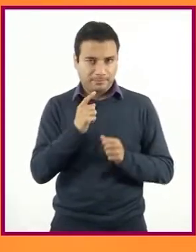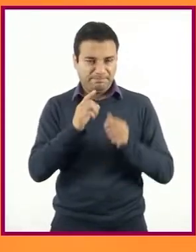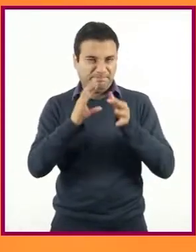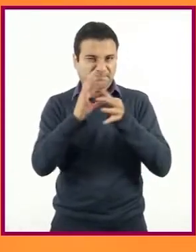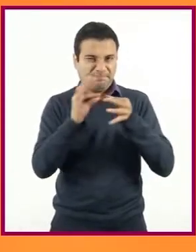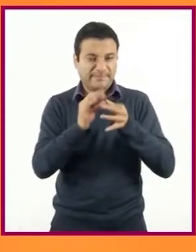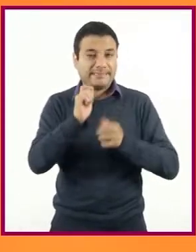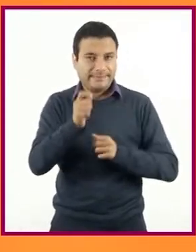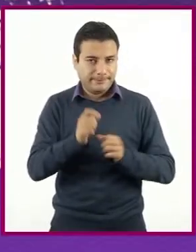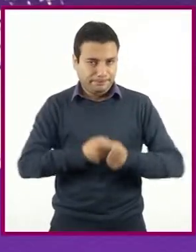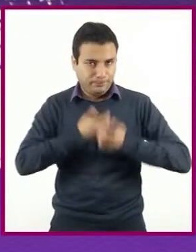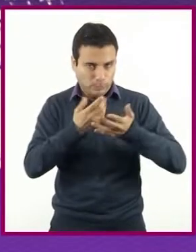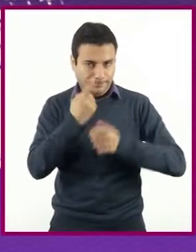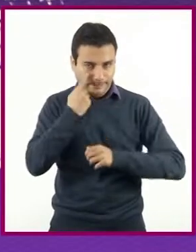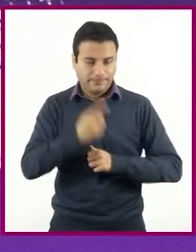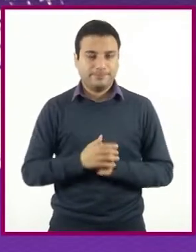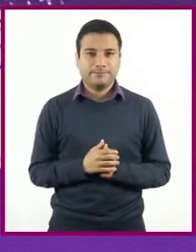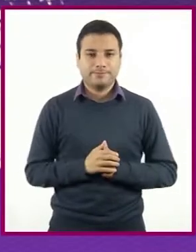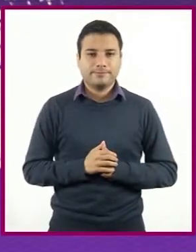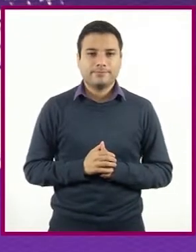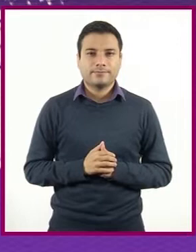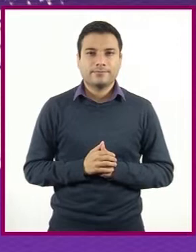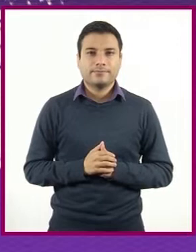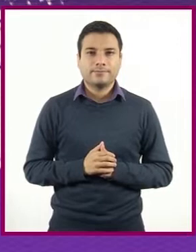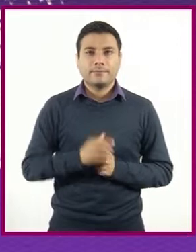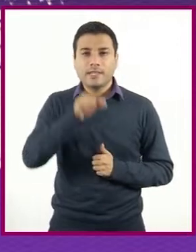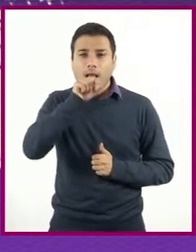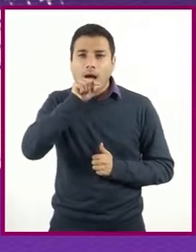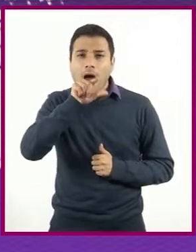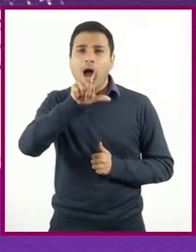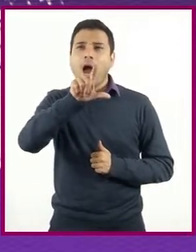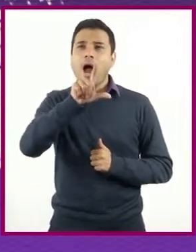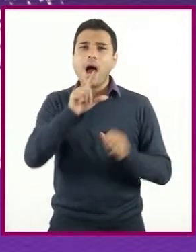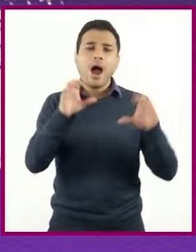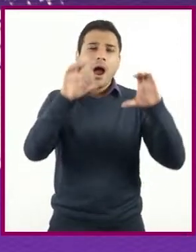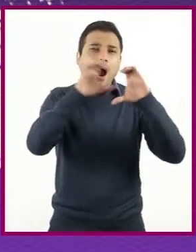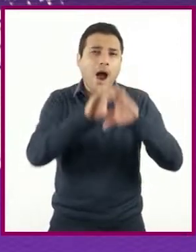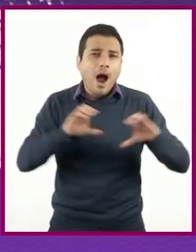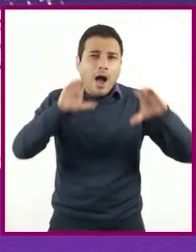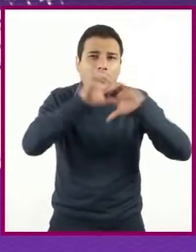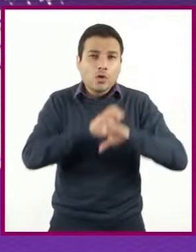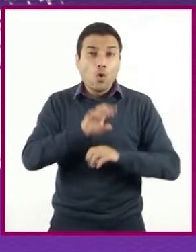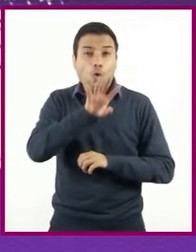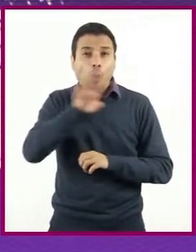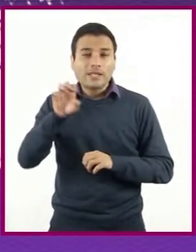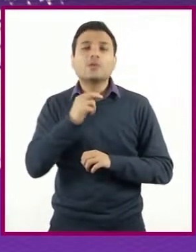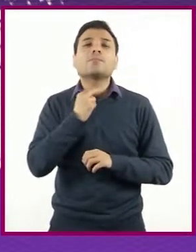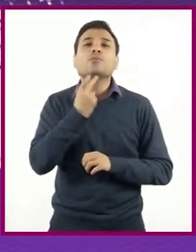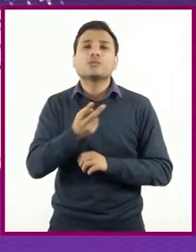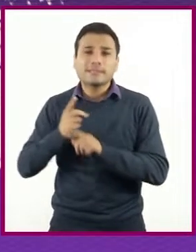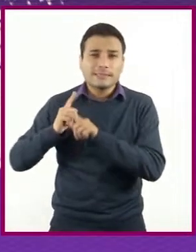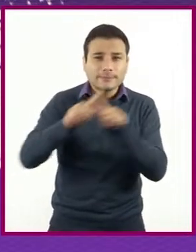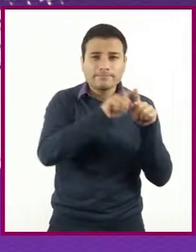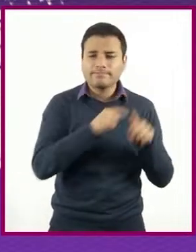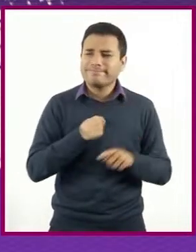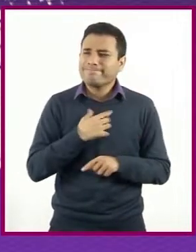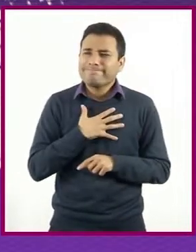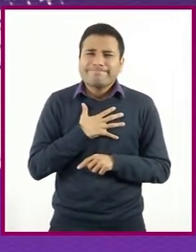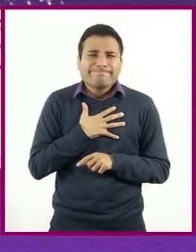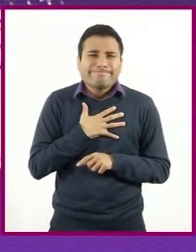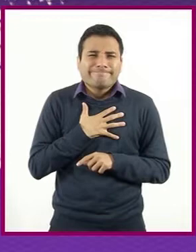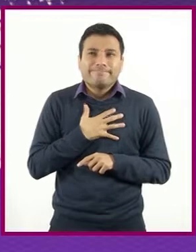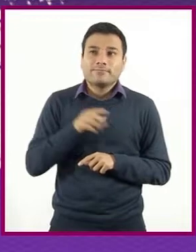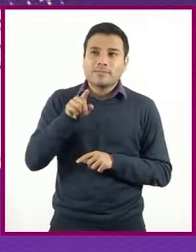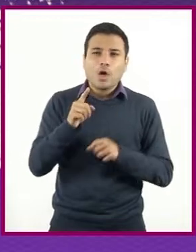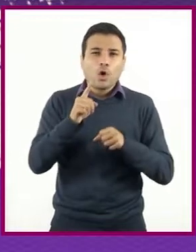compusimos. Amo el canto del cenzontle, pájaro de las 400 voces. Amo el color